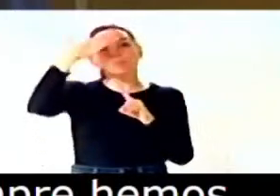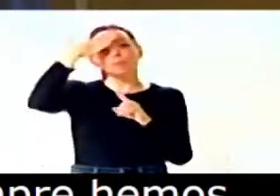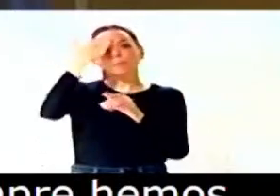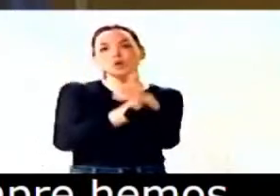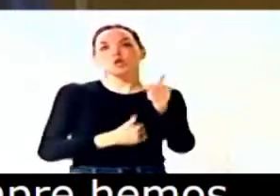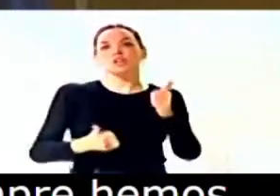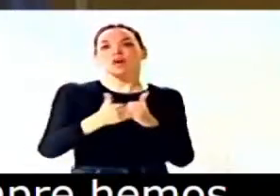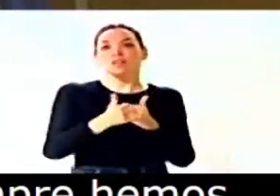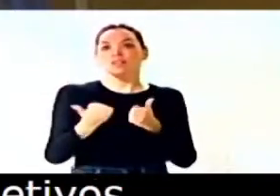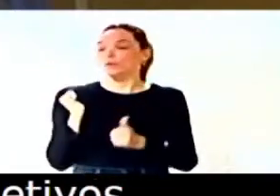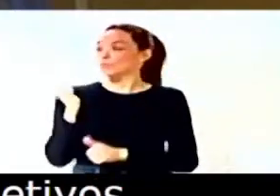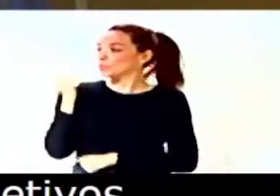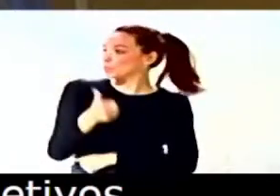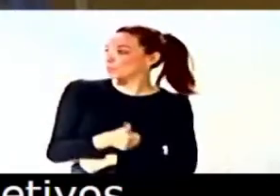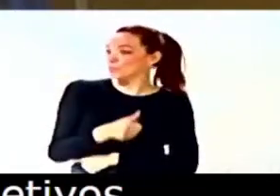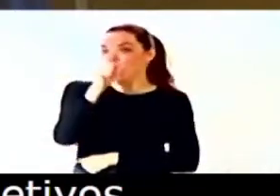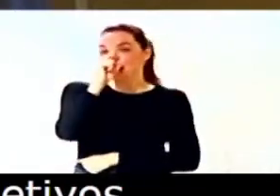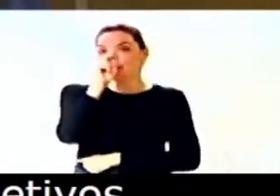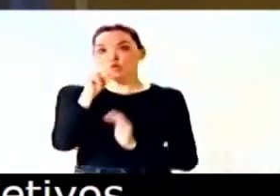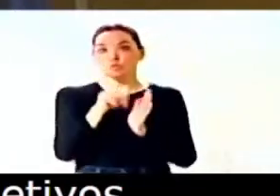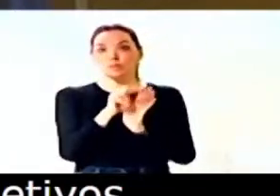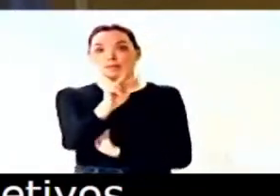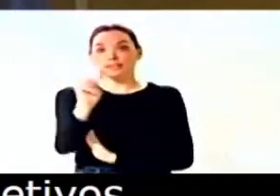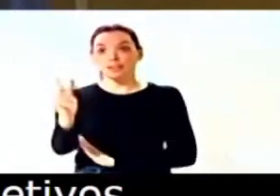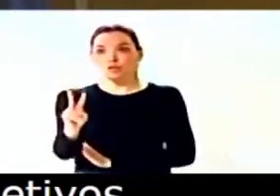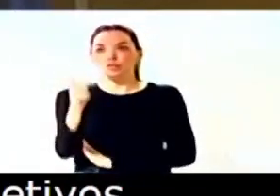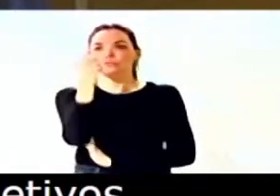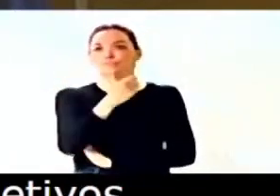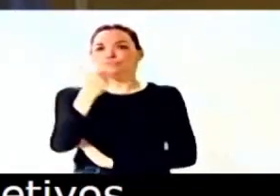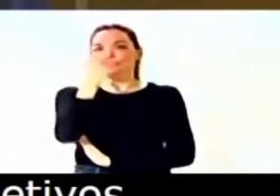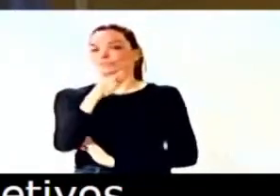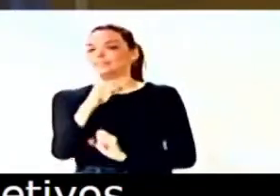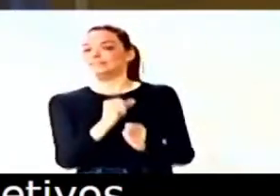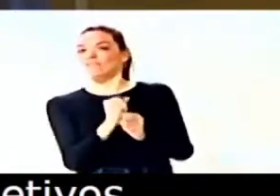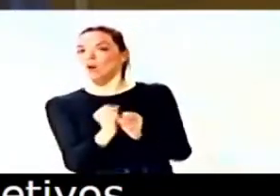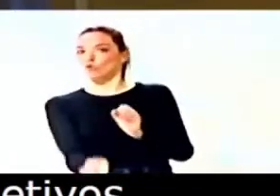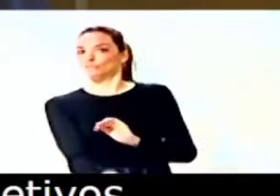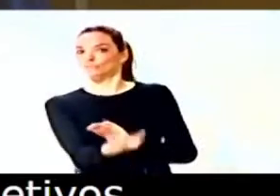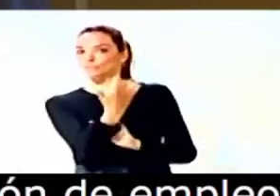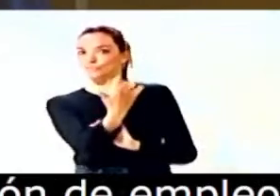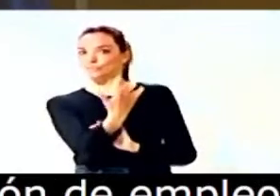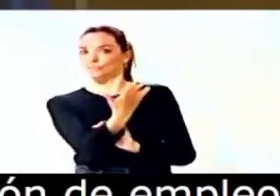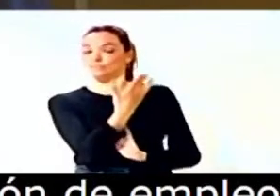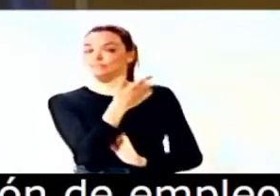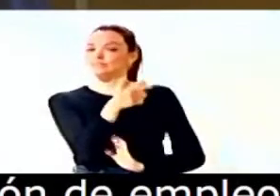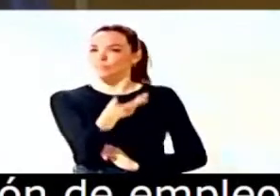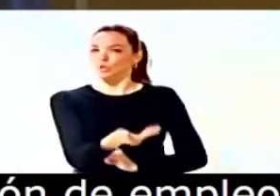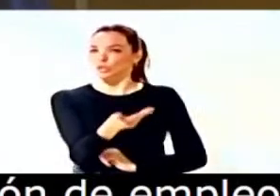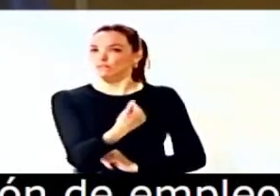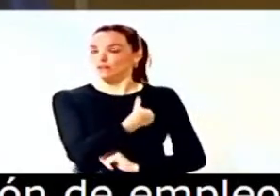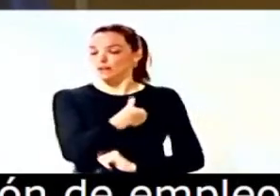prioritarios durante el año 2022 es la creación de empleo y paralelamente